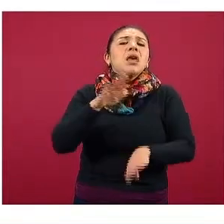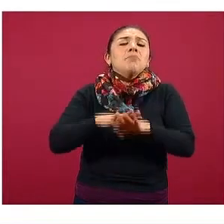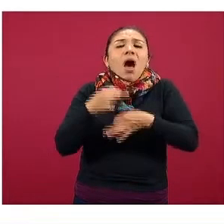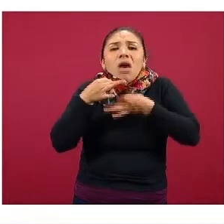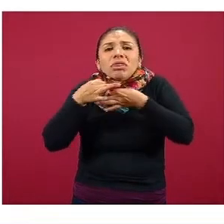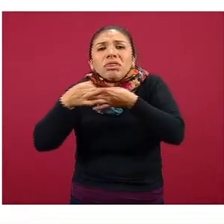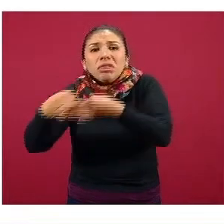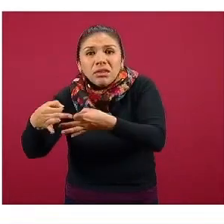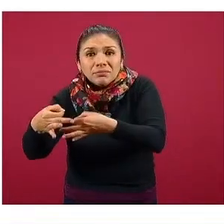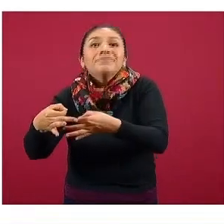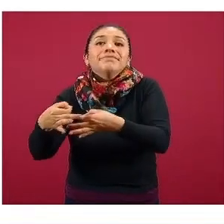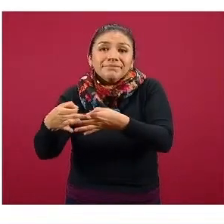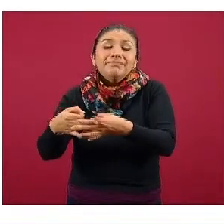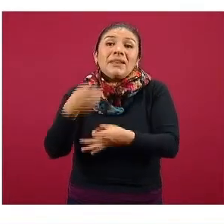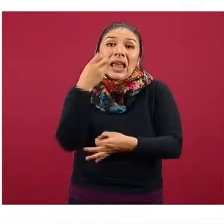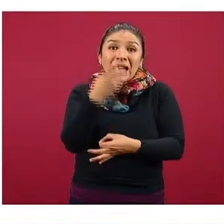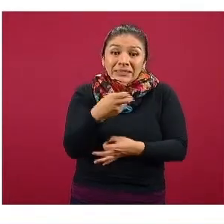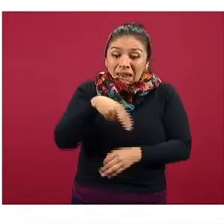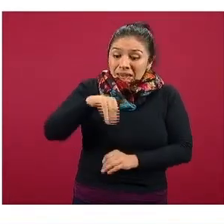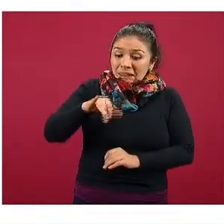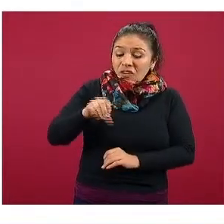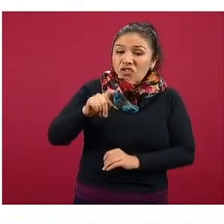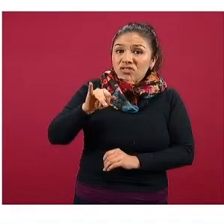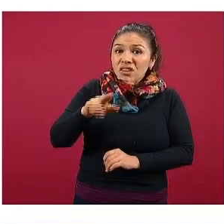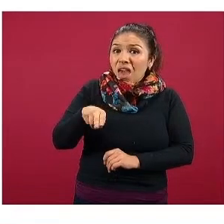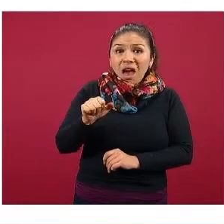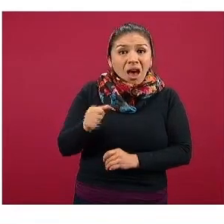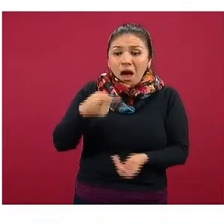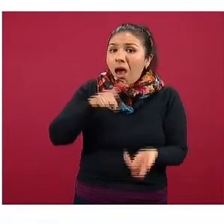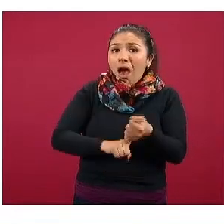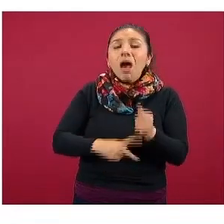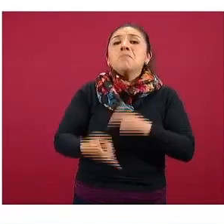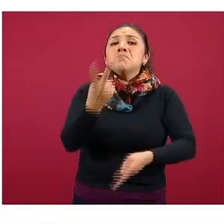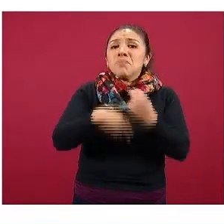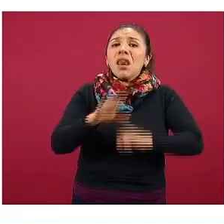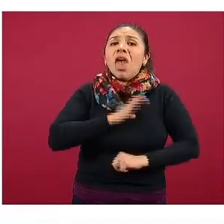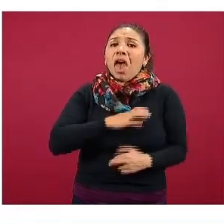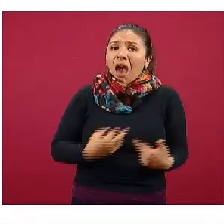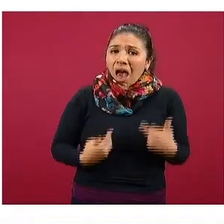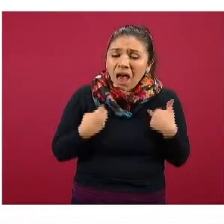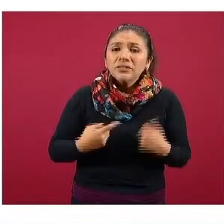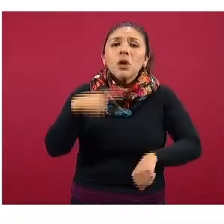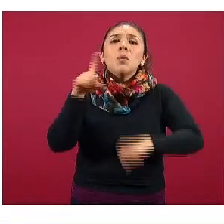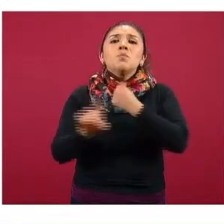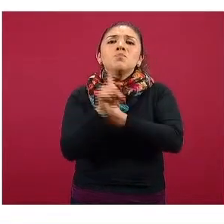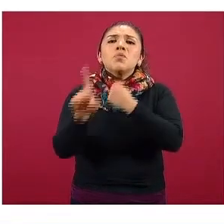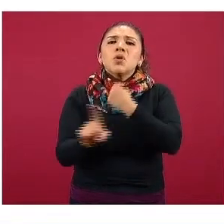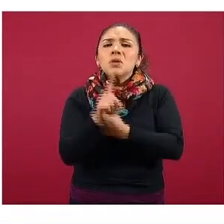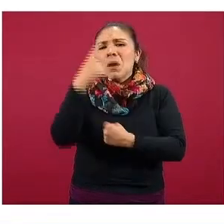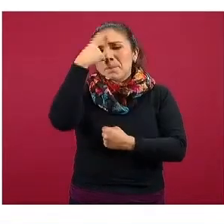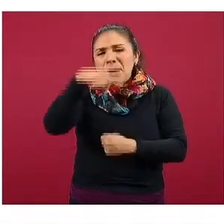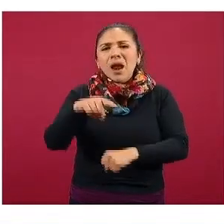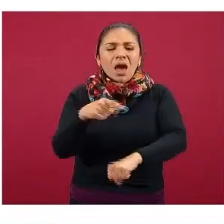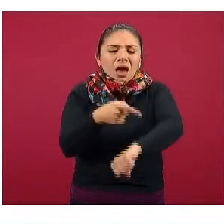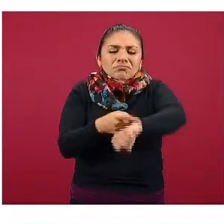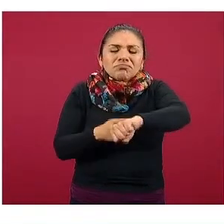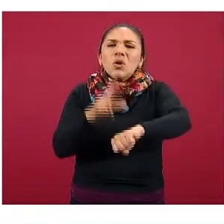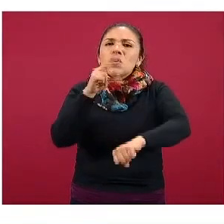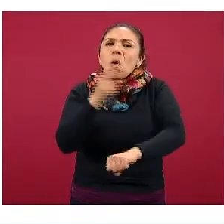adicción. Y la nicotina per se es dañina, causa cáncer, causa problemas de cicatrización,